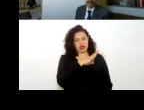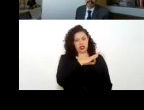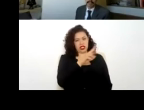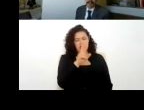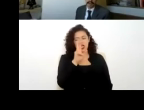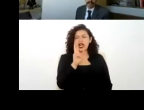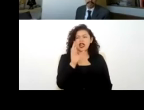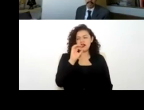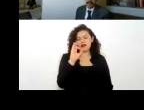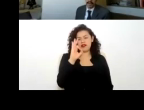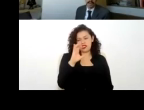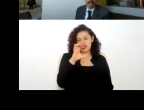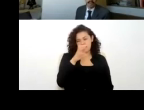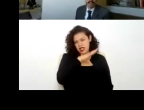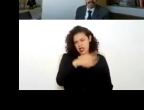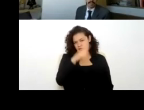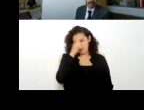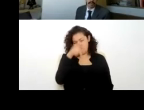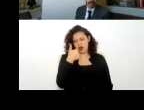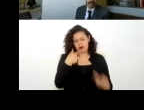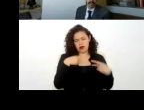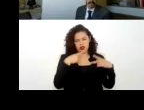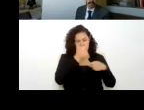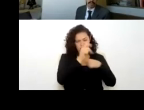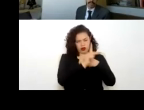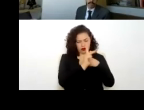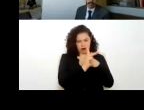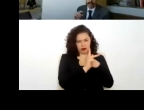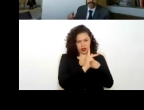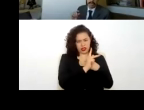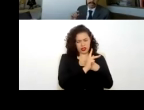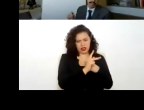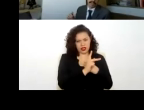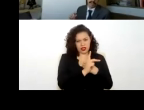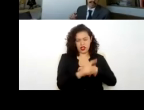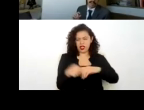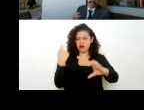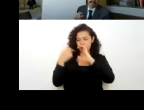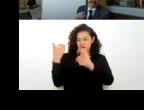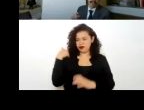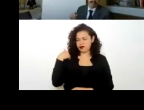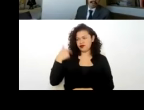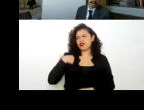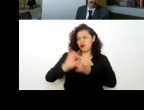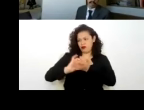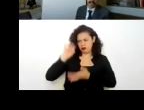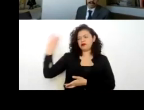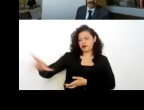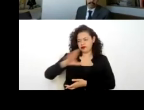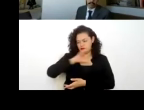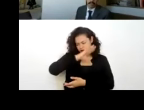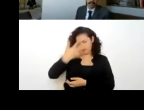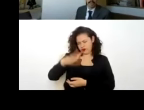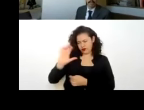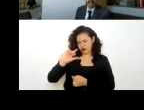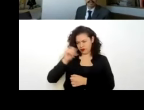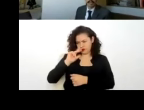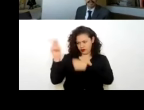genérico para extranjeros. También, si me buscas por correo, te doy los RFCs genéricos